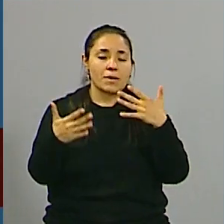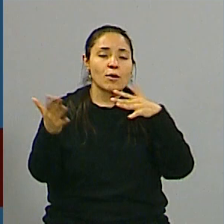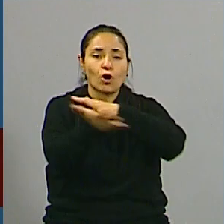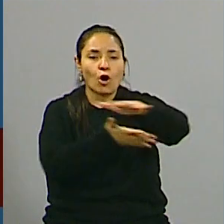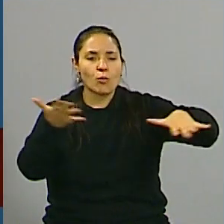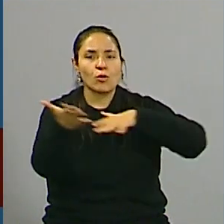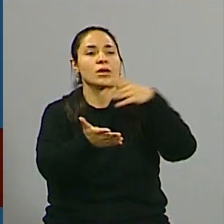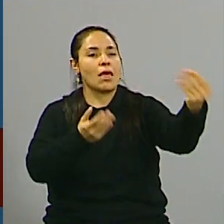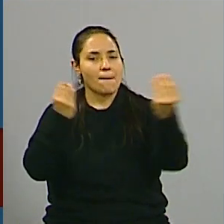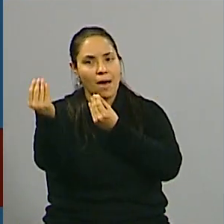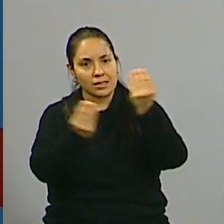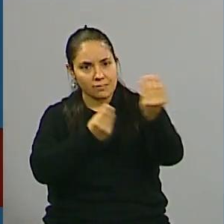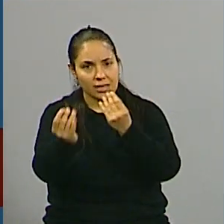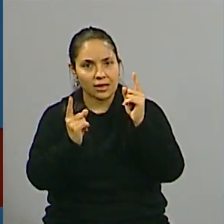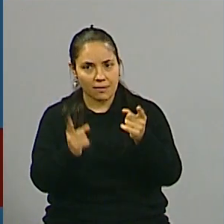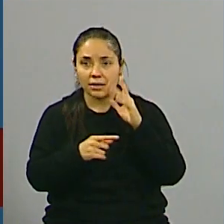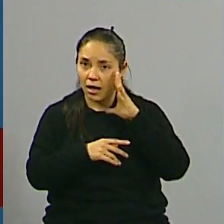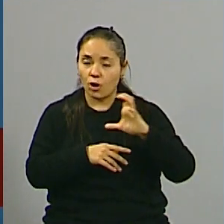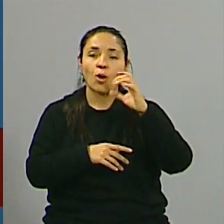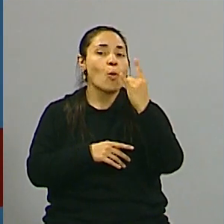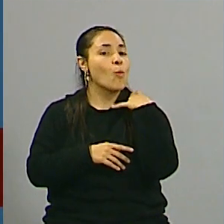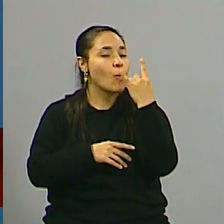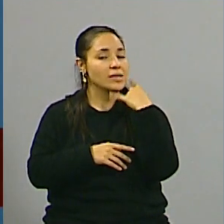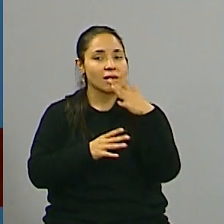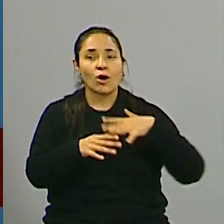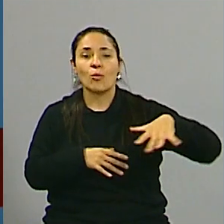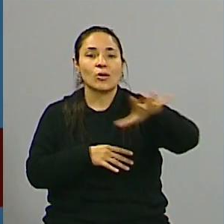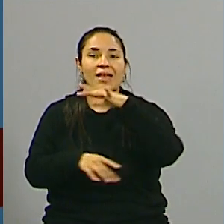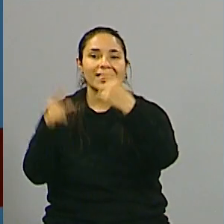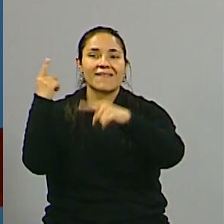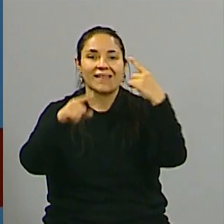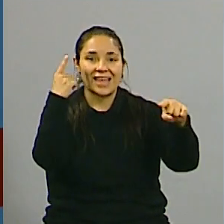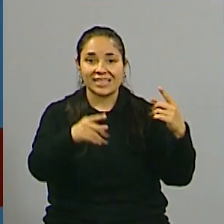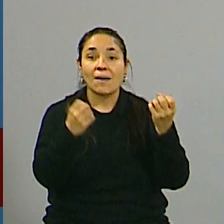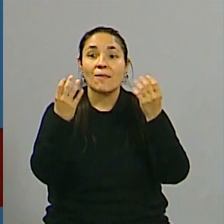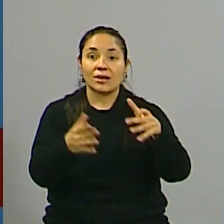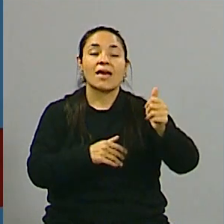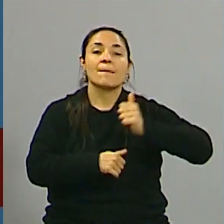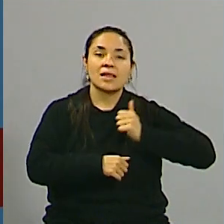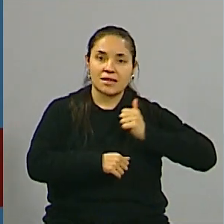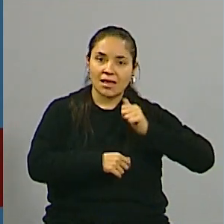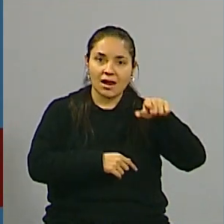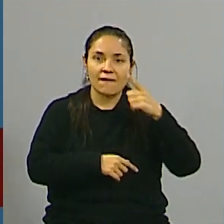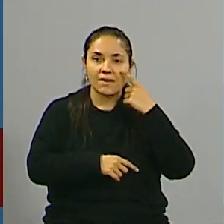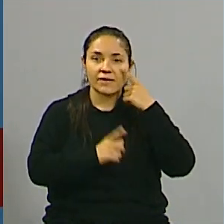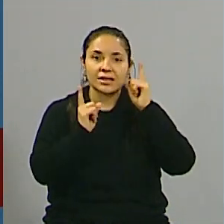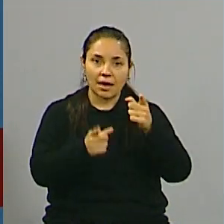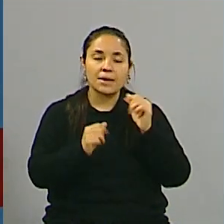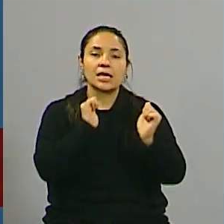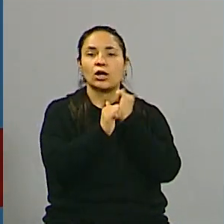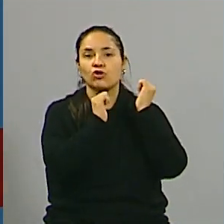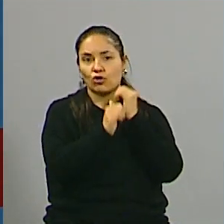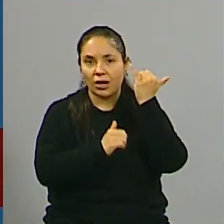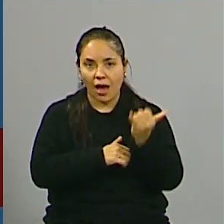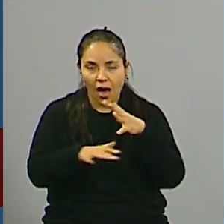comunidad. Recordemos que la comunidad de Uspallata es muy diversa porque también hay una comunidad militar, histórica